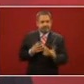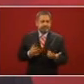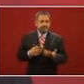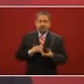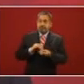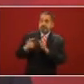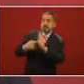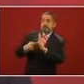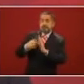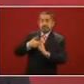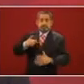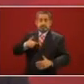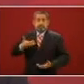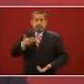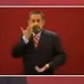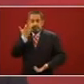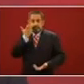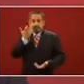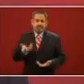conocer,